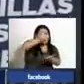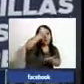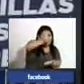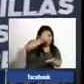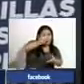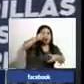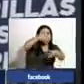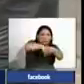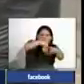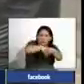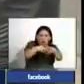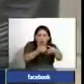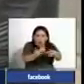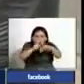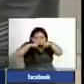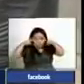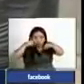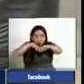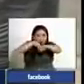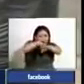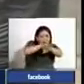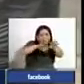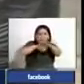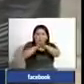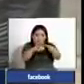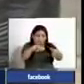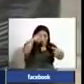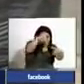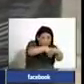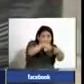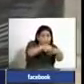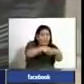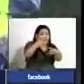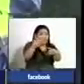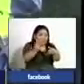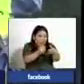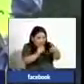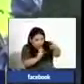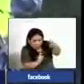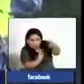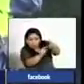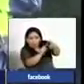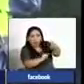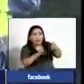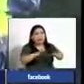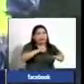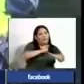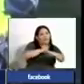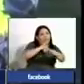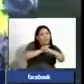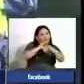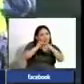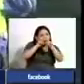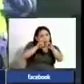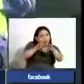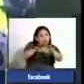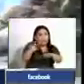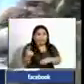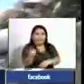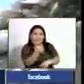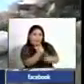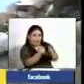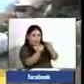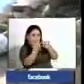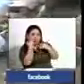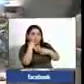se boten estos productos, donde se desechen estos productos, también deben ser sanitizadas para evitar cualquier contagio en los empleados